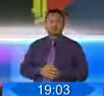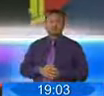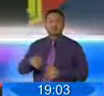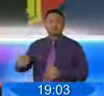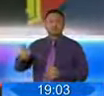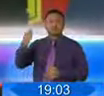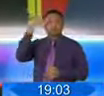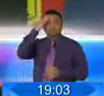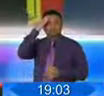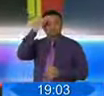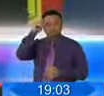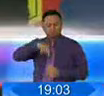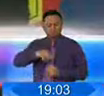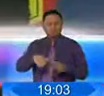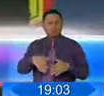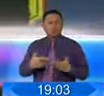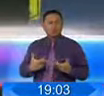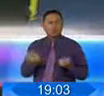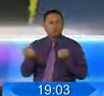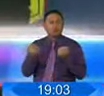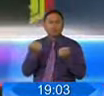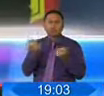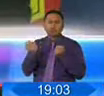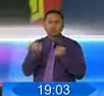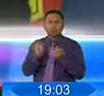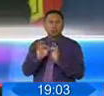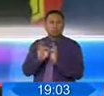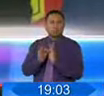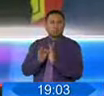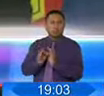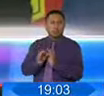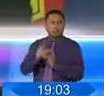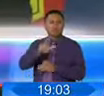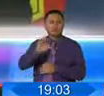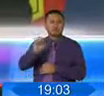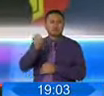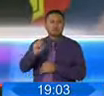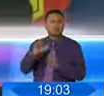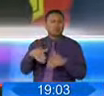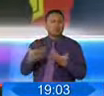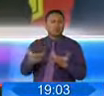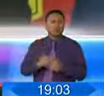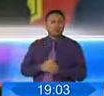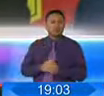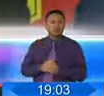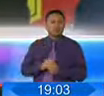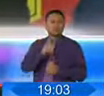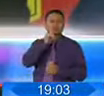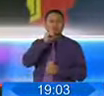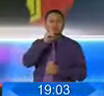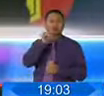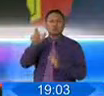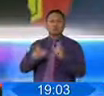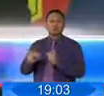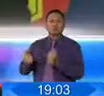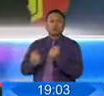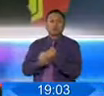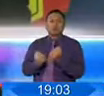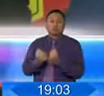se manipuló, cómo se orquestó el 30S. ¿Y quiénes se asociaron